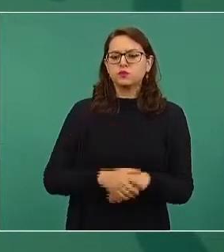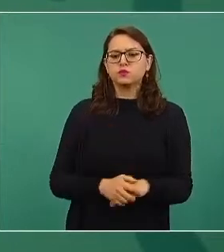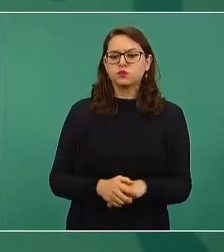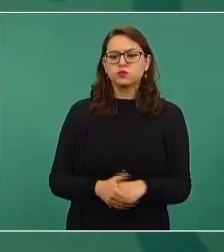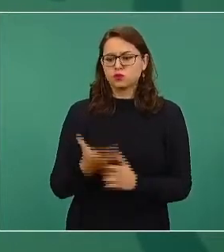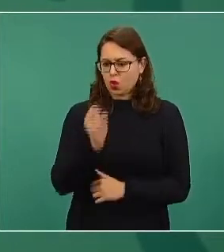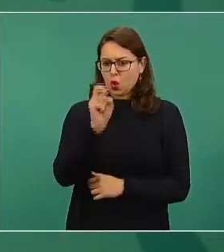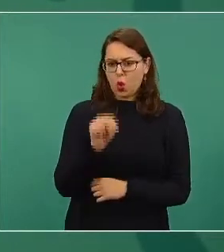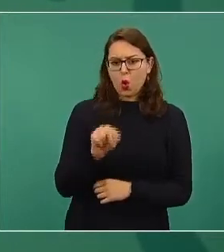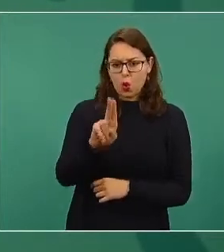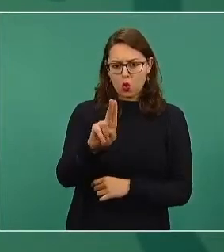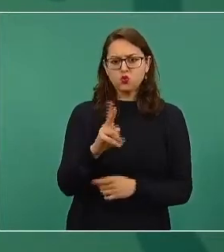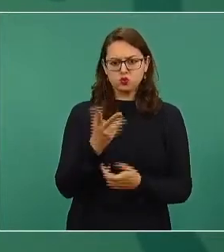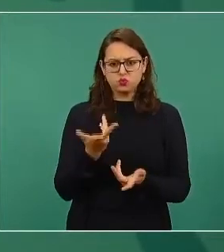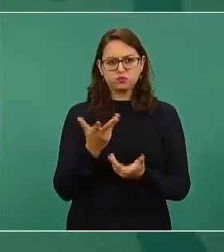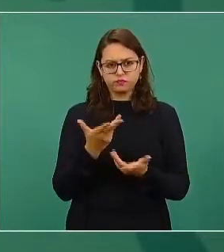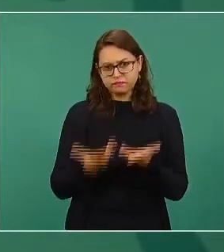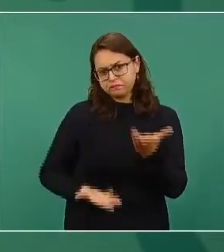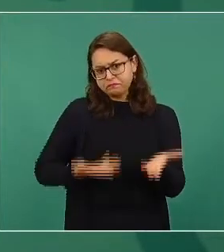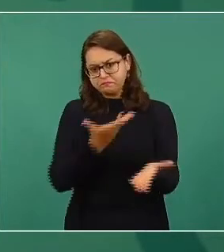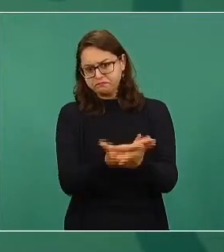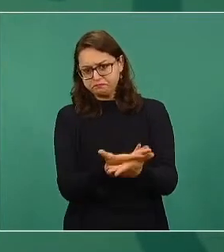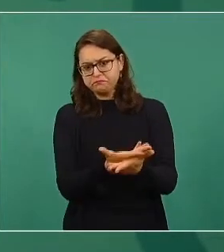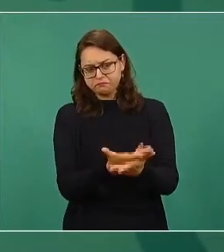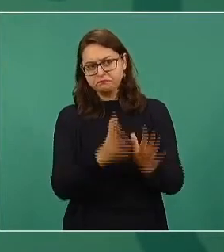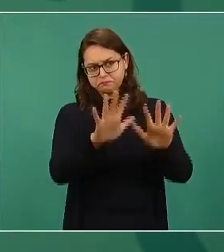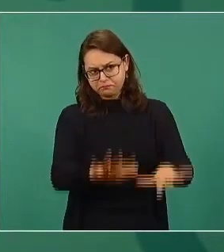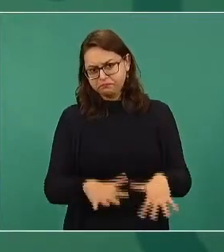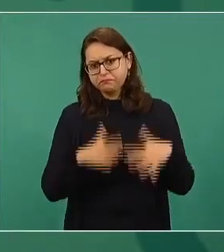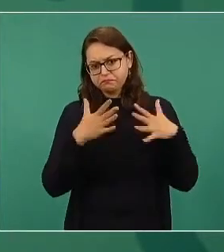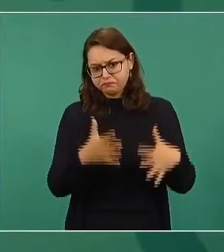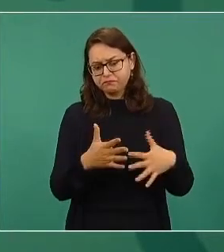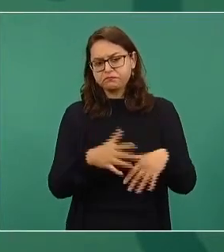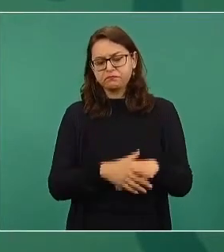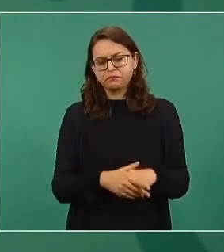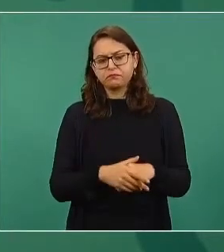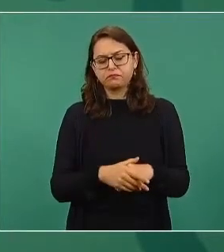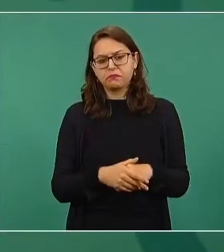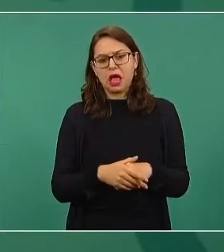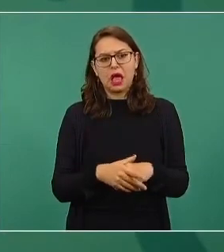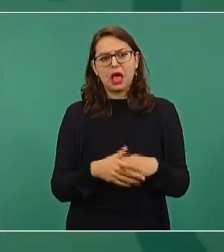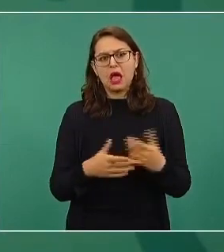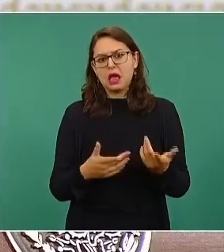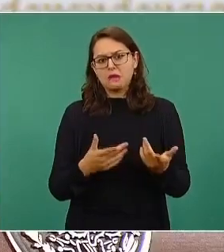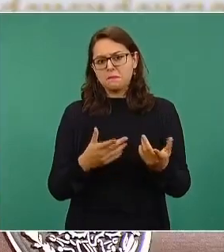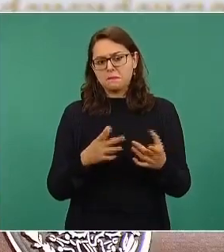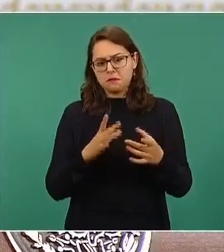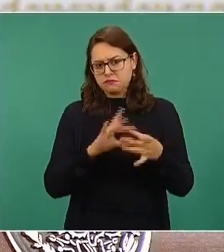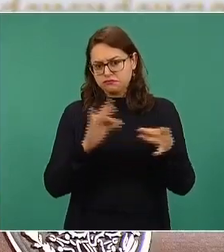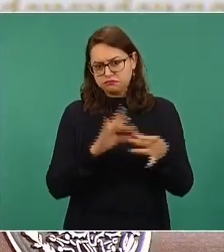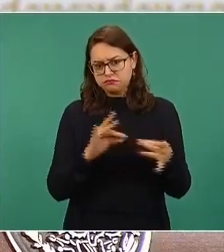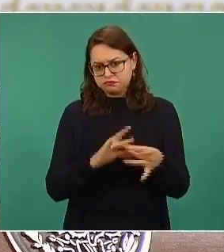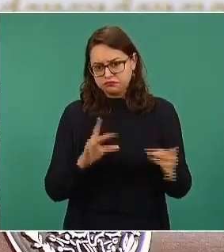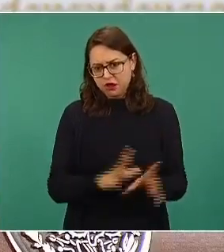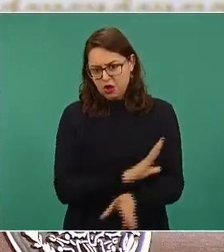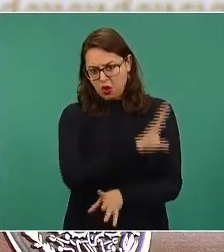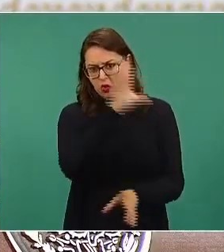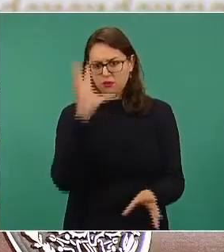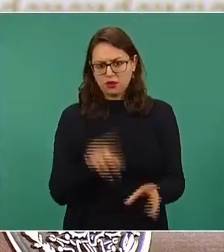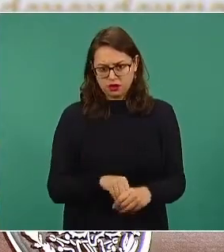ONU. Vamos a presentar en la Asamblea General